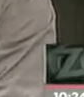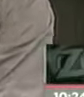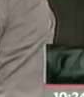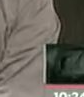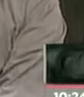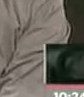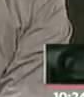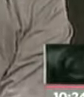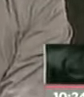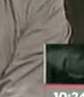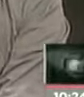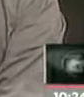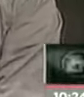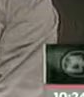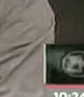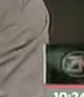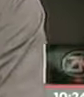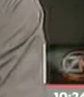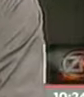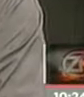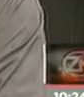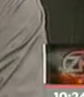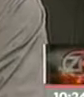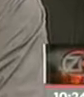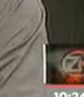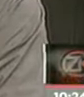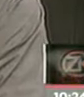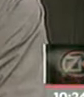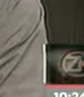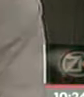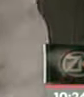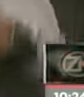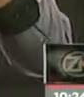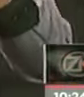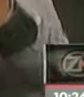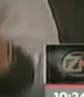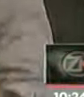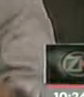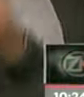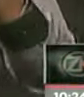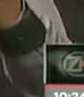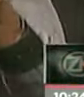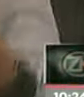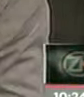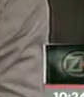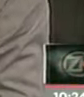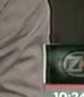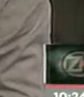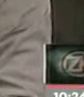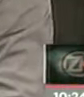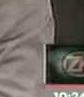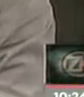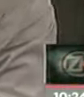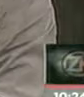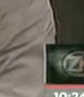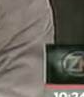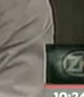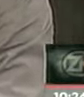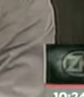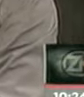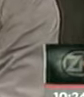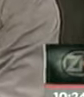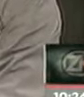el repudio generalizado de este pueblo. Porque para lograr esos objetivos